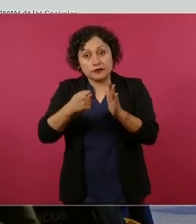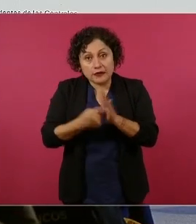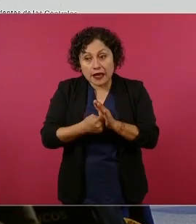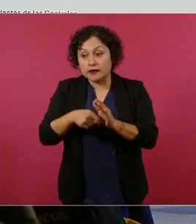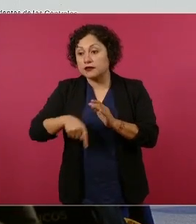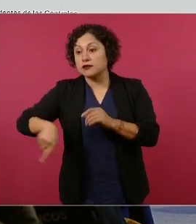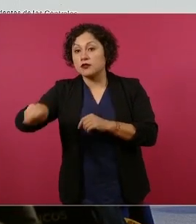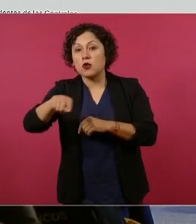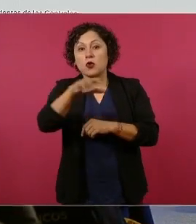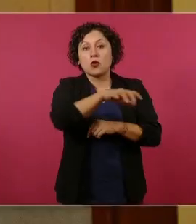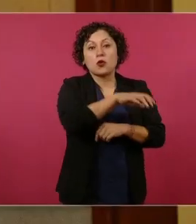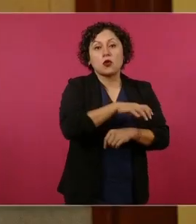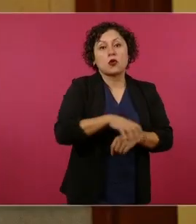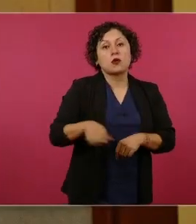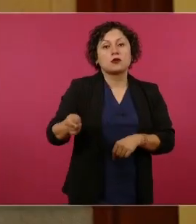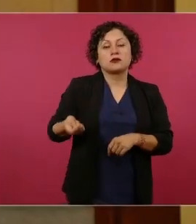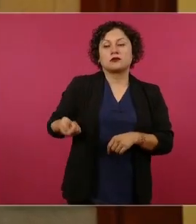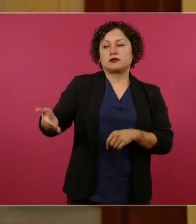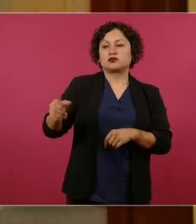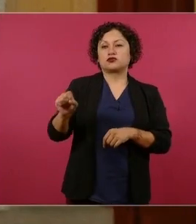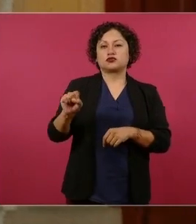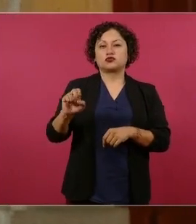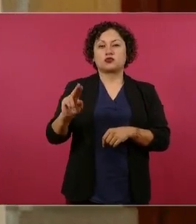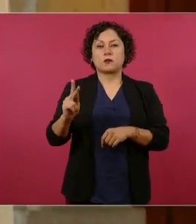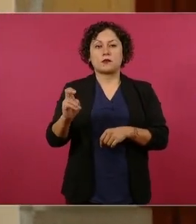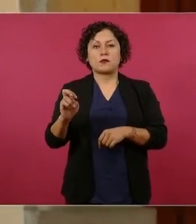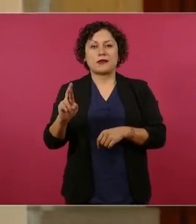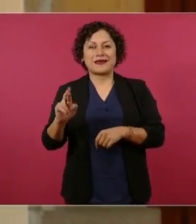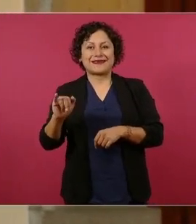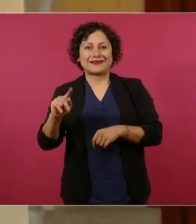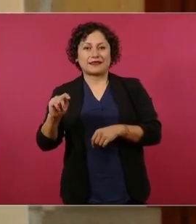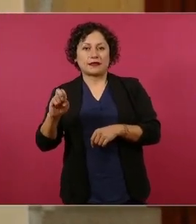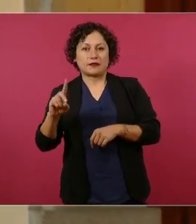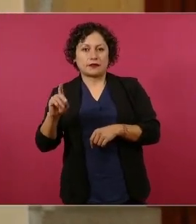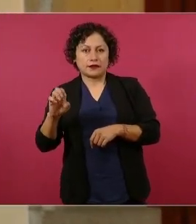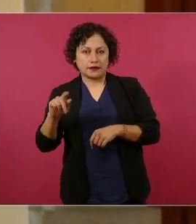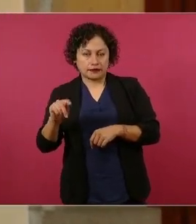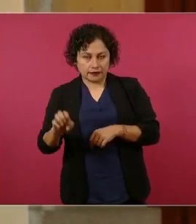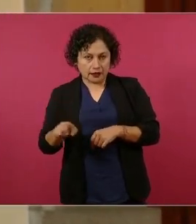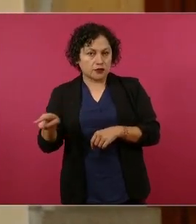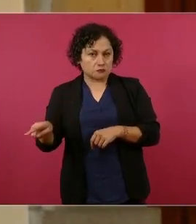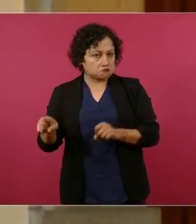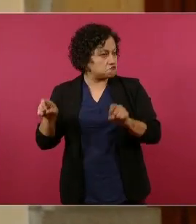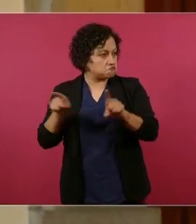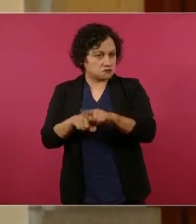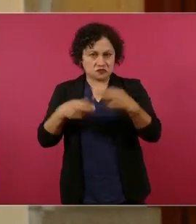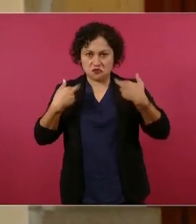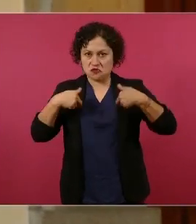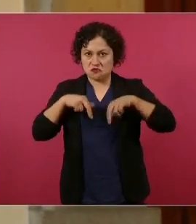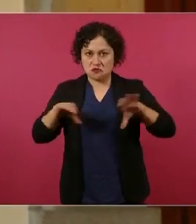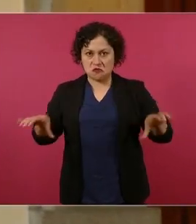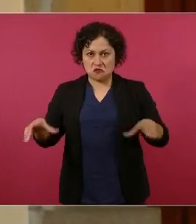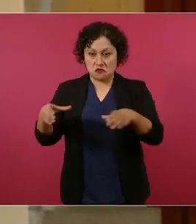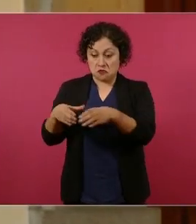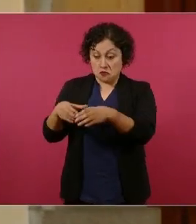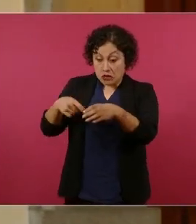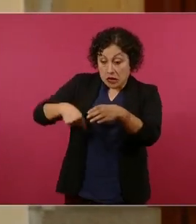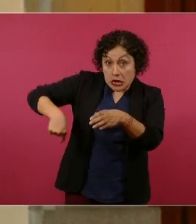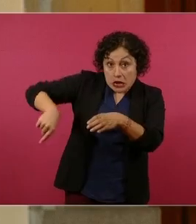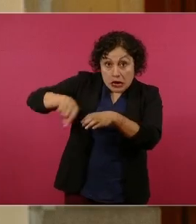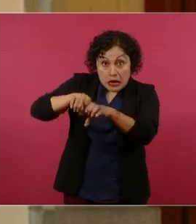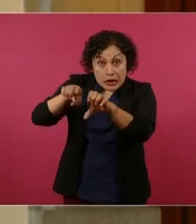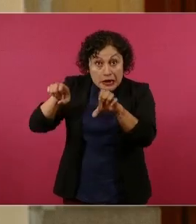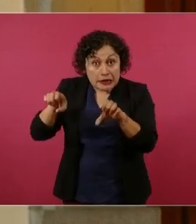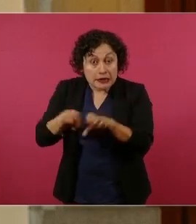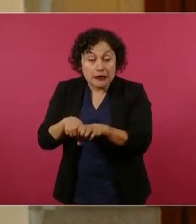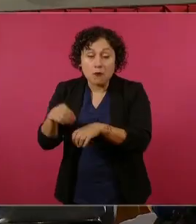generadoras, que los conocemos como los superintendentes de las centrales. Esta sesión permanece activa todo el día y se